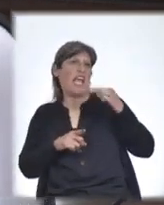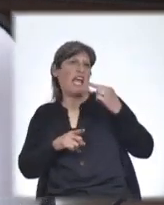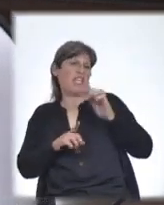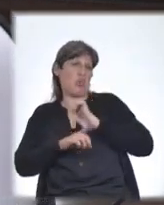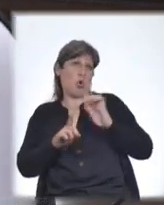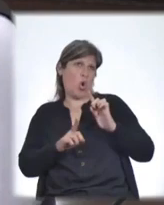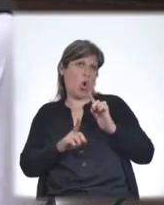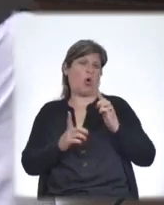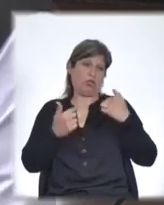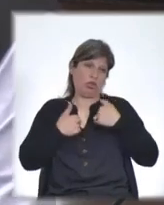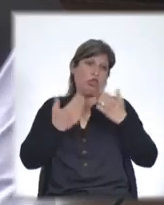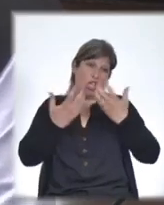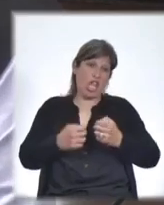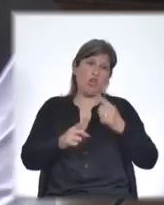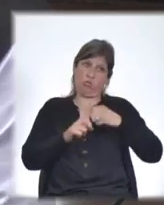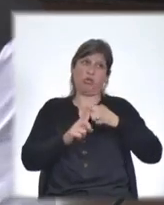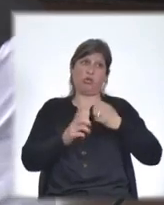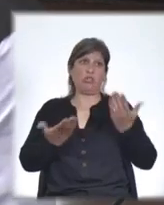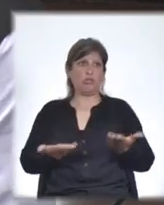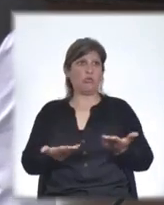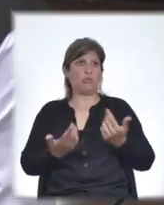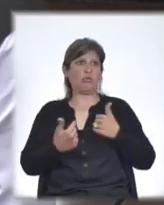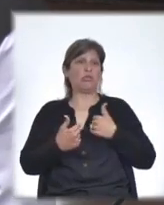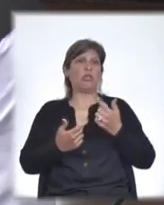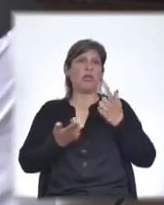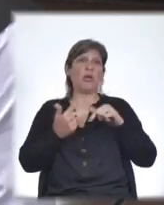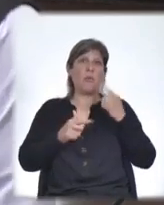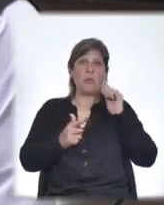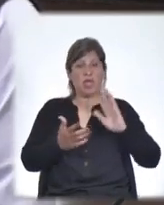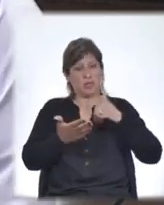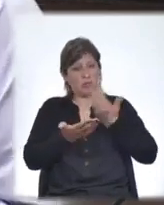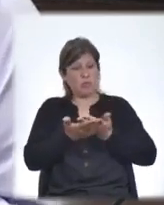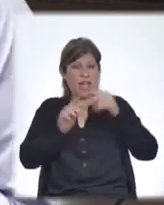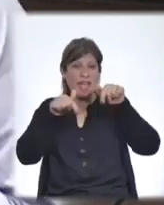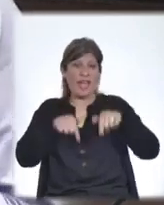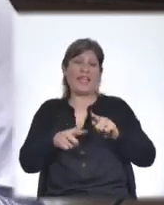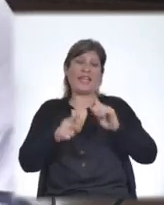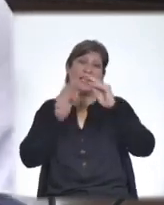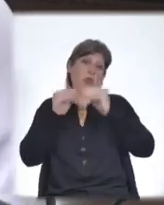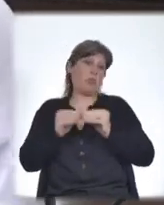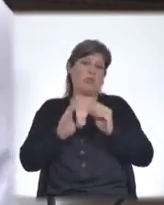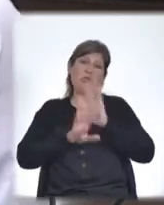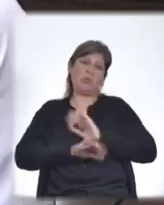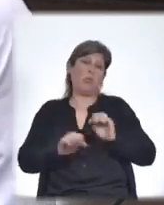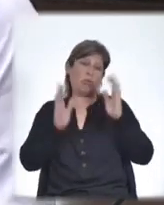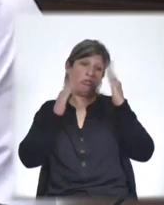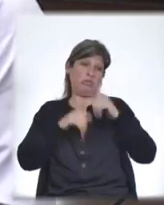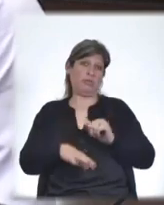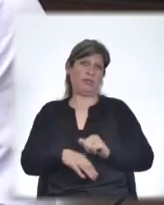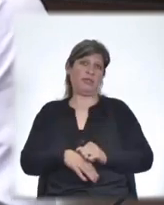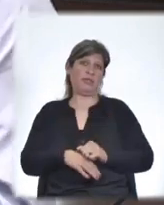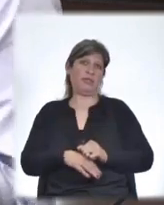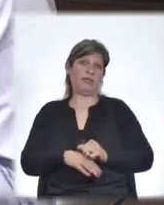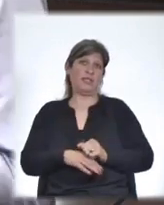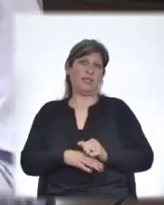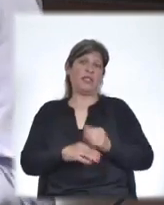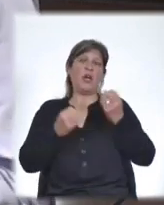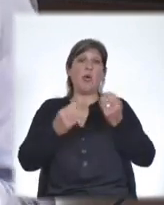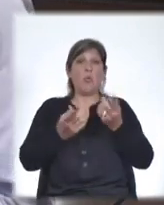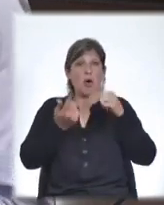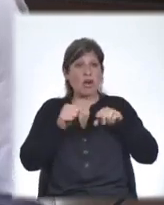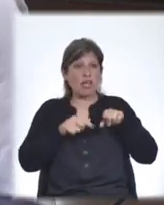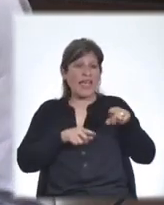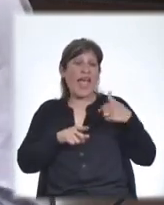optimista. Pero lamentablemente las proyecciones que están colocadas en este presupuesto no me lo permiten ser. Porque a ello hay que